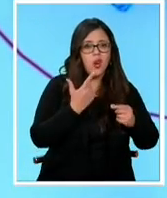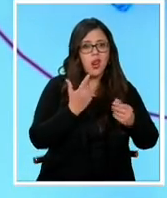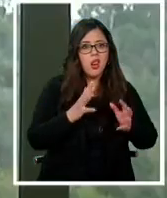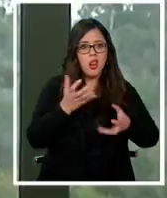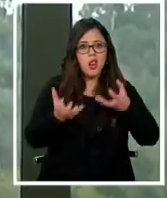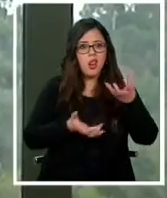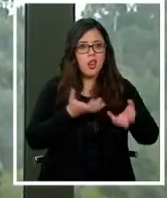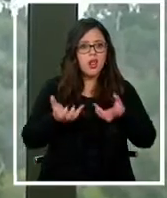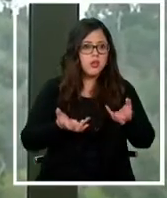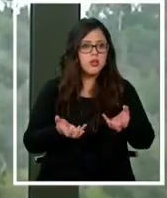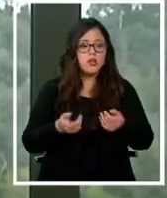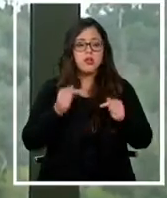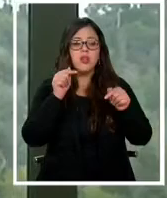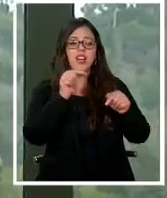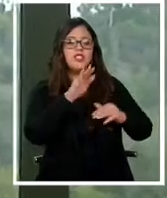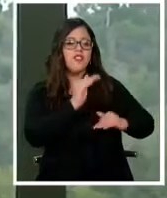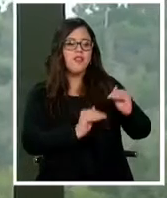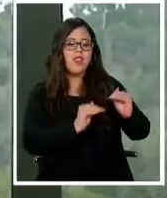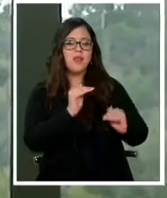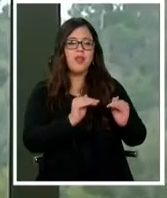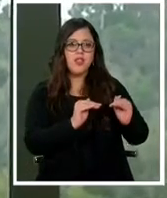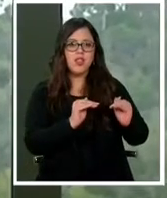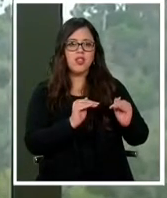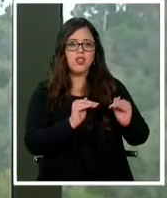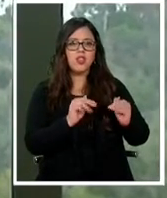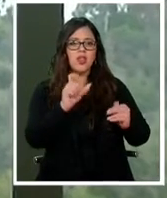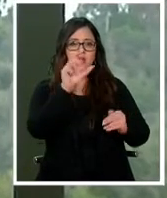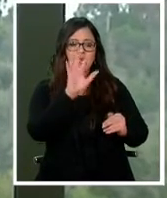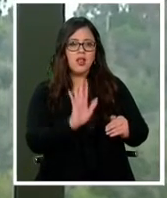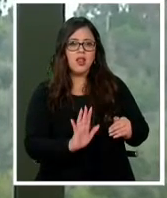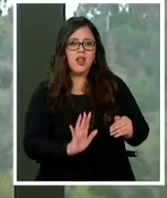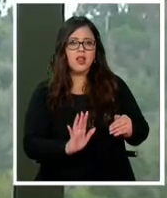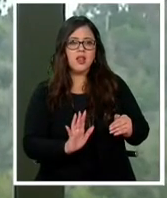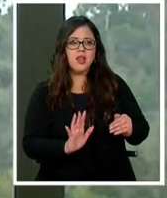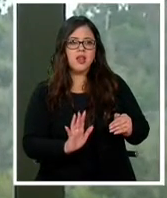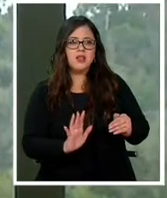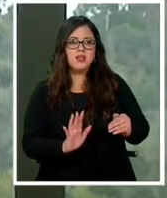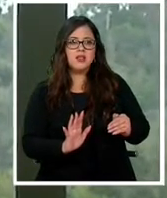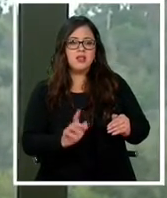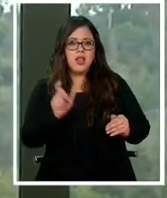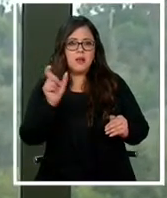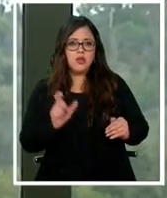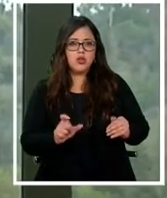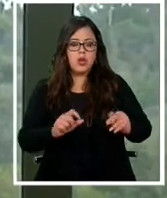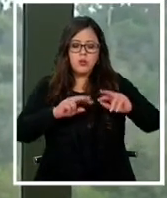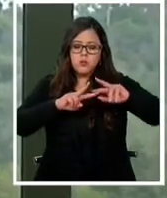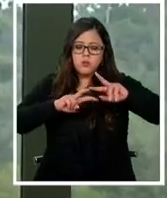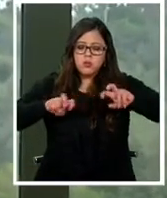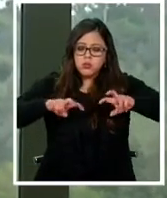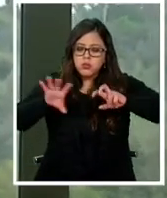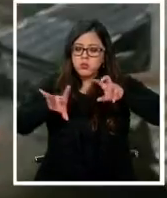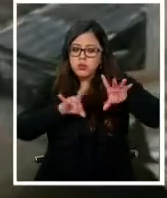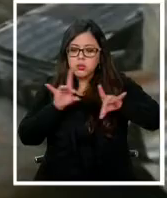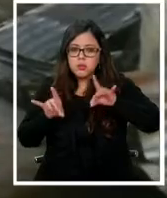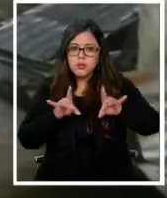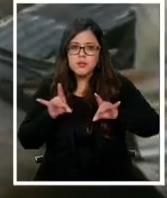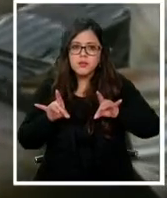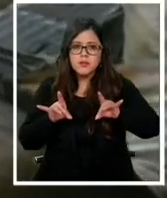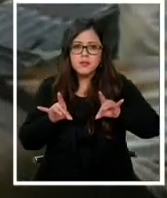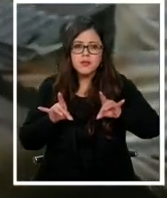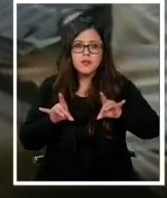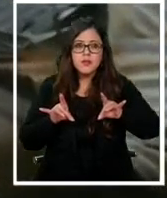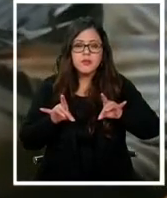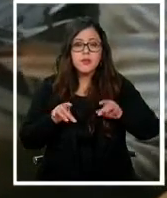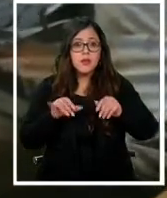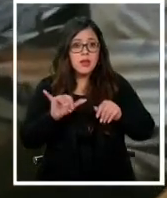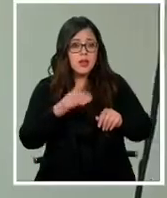este incendio. Eso es variable, depende de las características que el perito encuentre en el momento en que se hace el